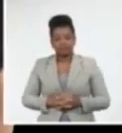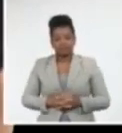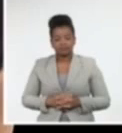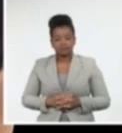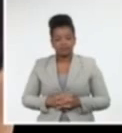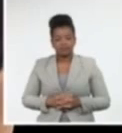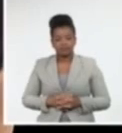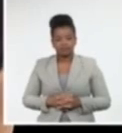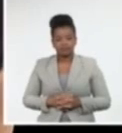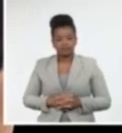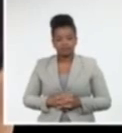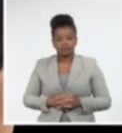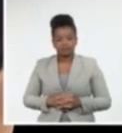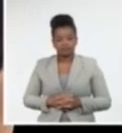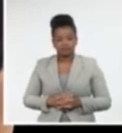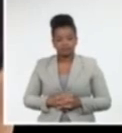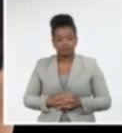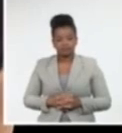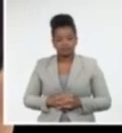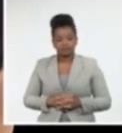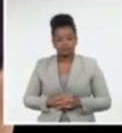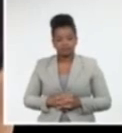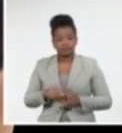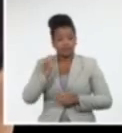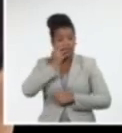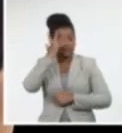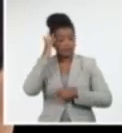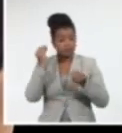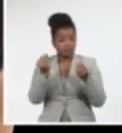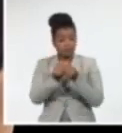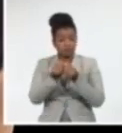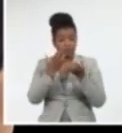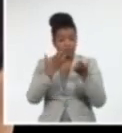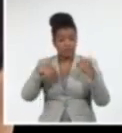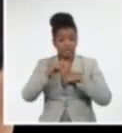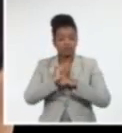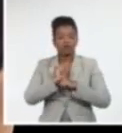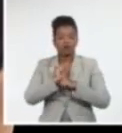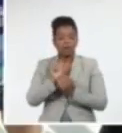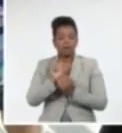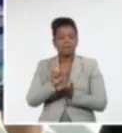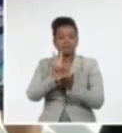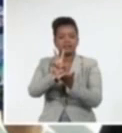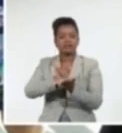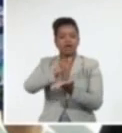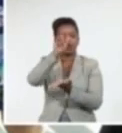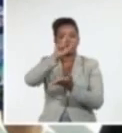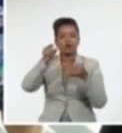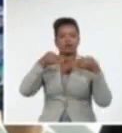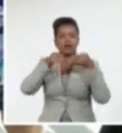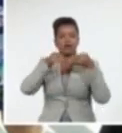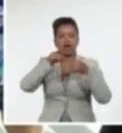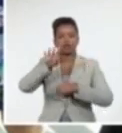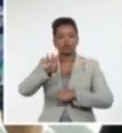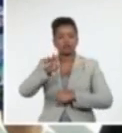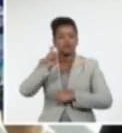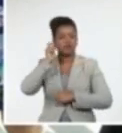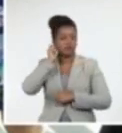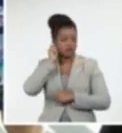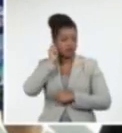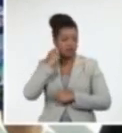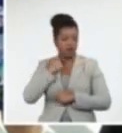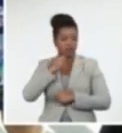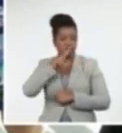ambos dignatarios recorrieron el Aeropuerto Internacional de Argil, inaugurado el 14 de febrero de 2017, a